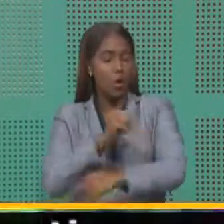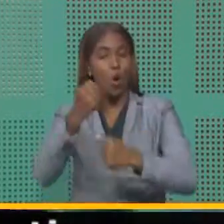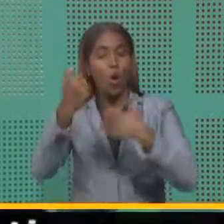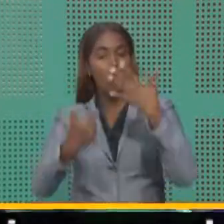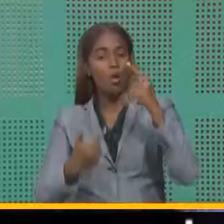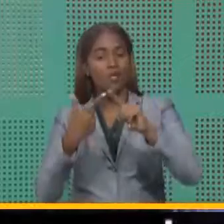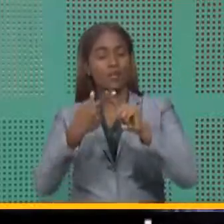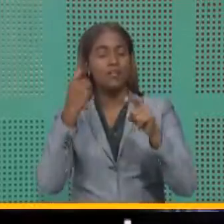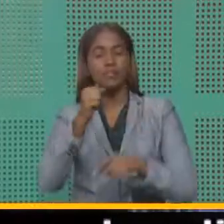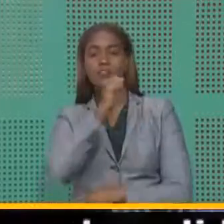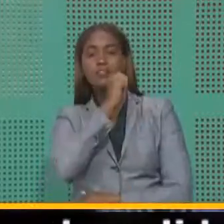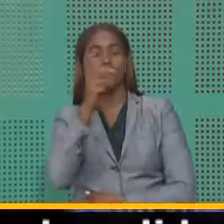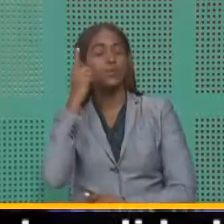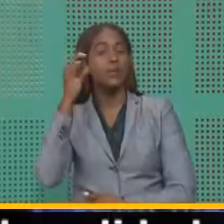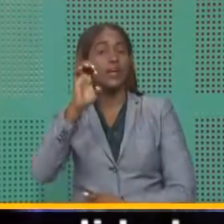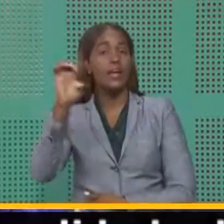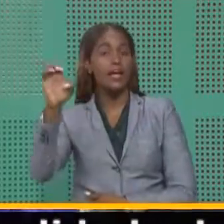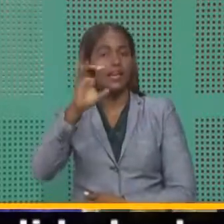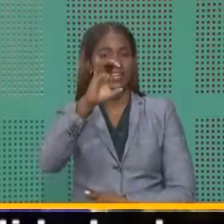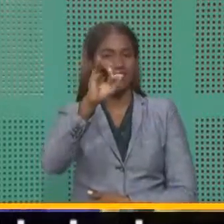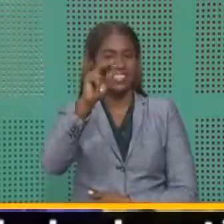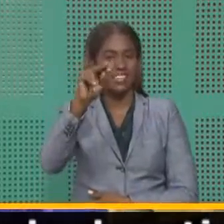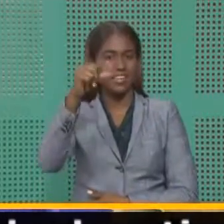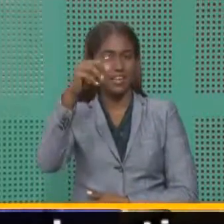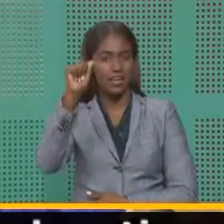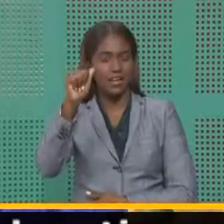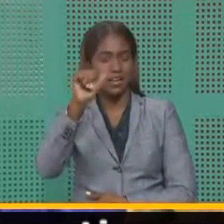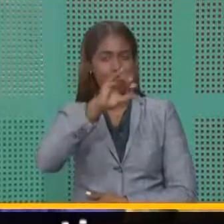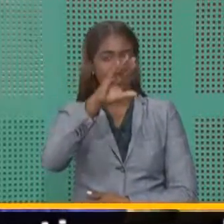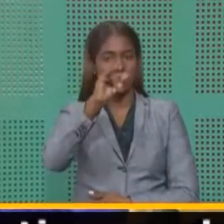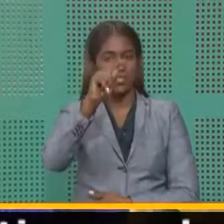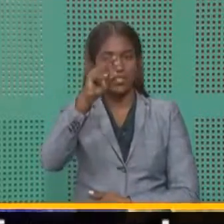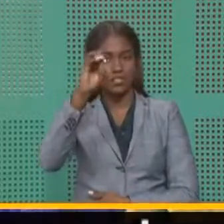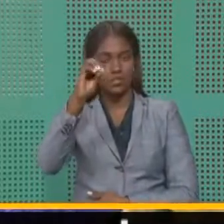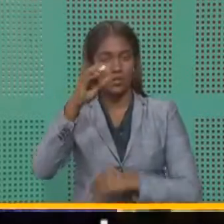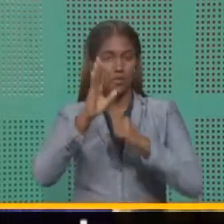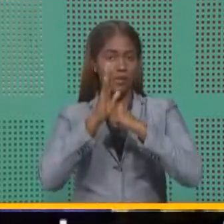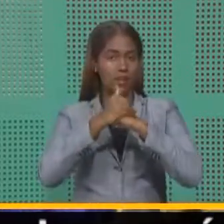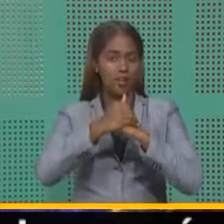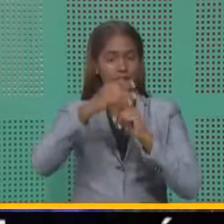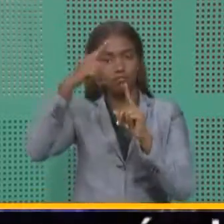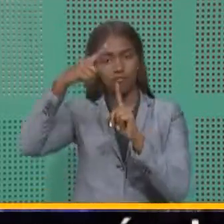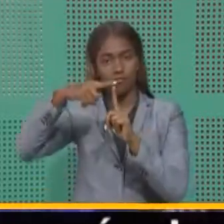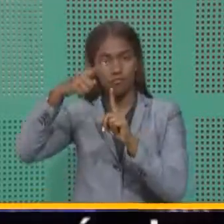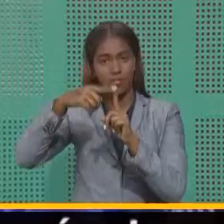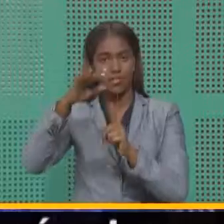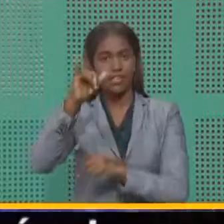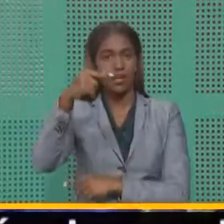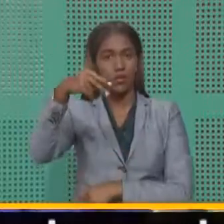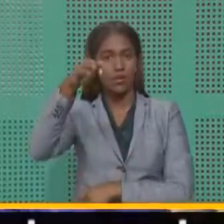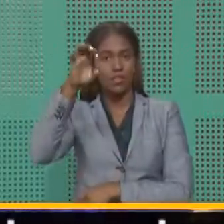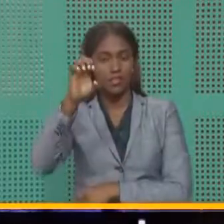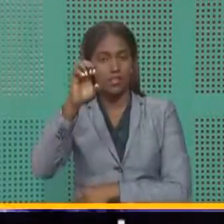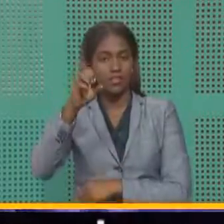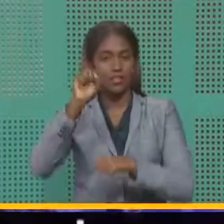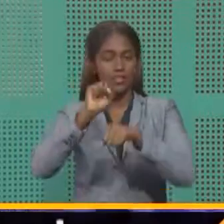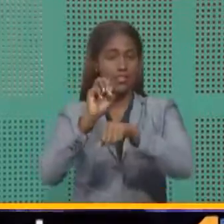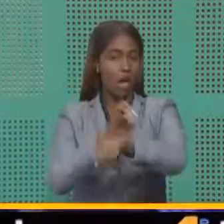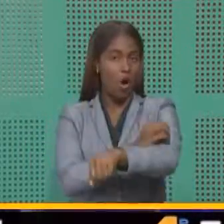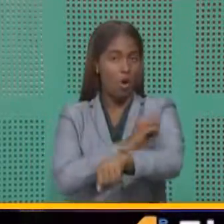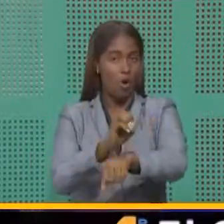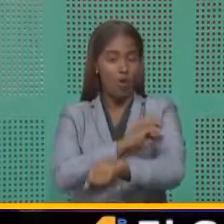de santo domingo este-la ciénaga castillo baní san cristóbal yaguate san jose de ocoa